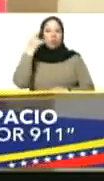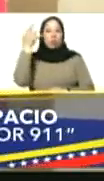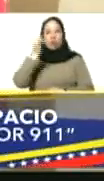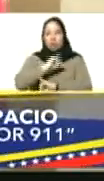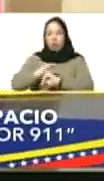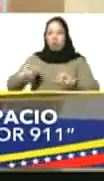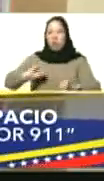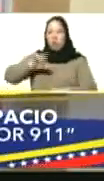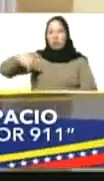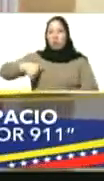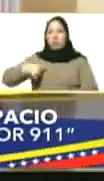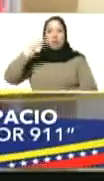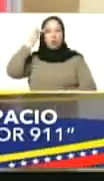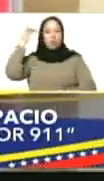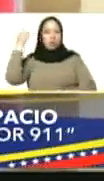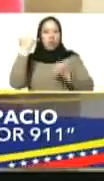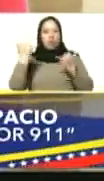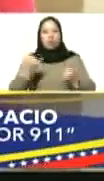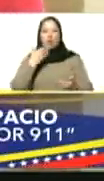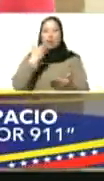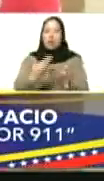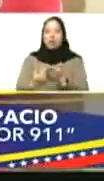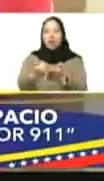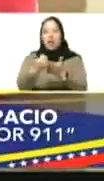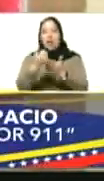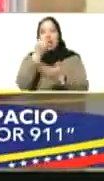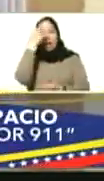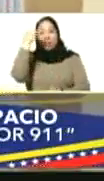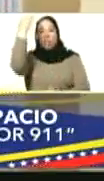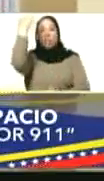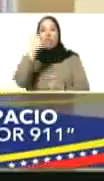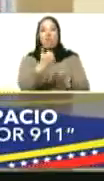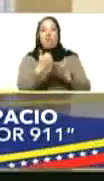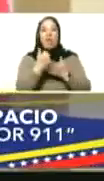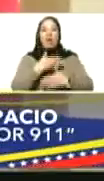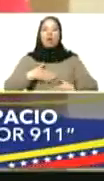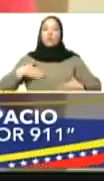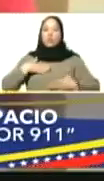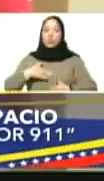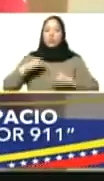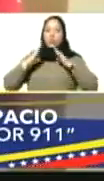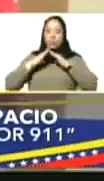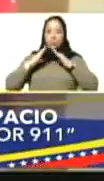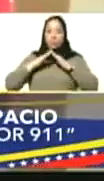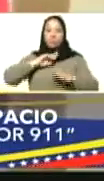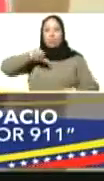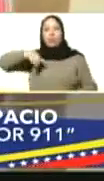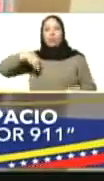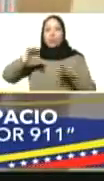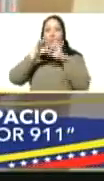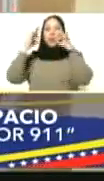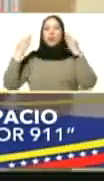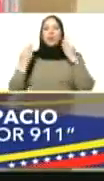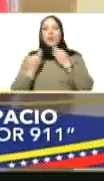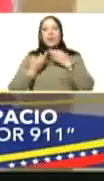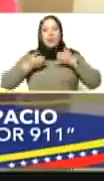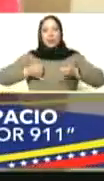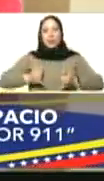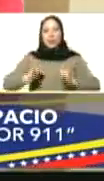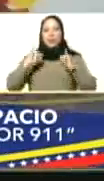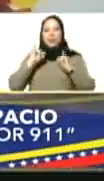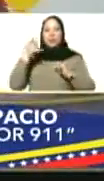cumplido, nuestro sueño se ha cumplido en realidad. Gracias a hoy recibimos una vivienda digna, señor presidente, para nuestra familia, nuestros hijos. Estas son unas